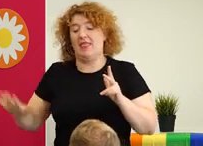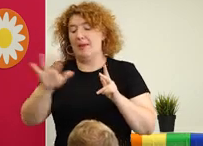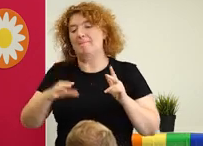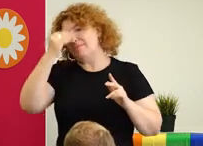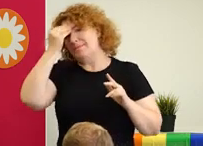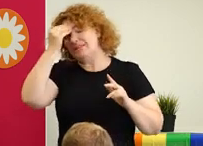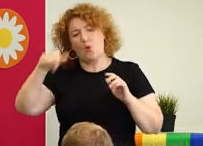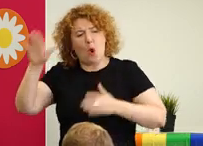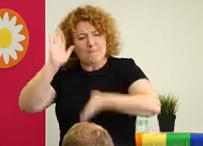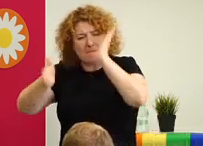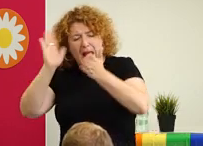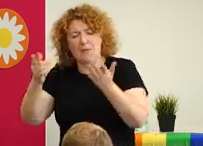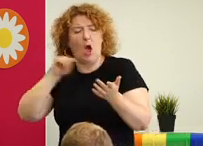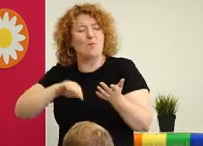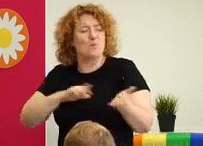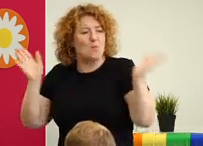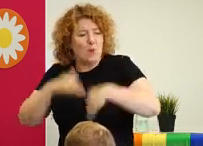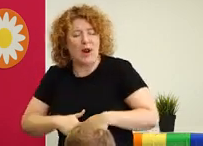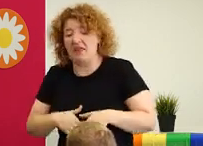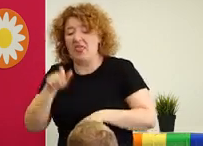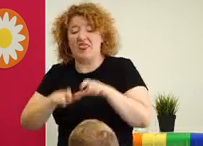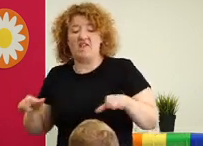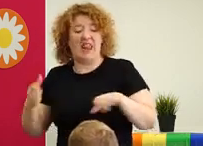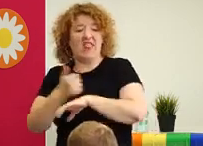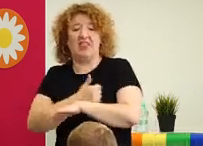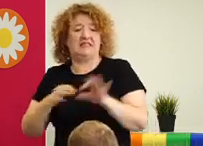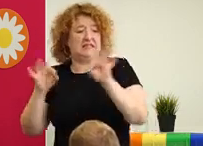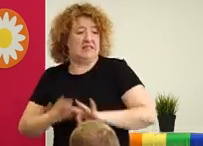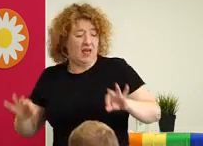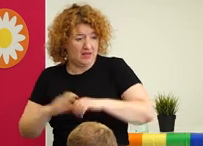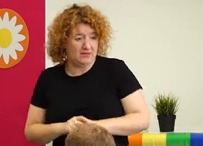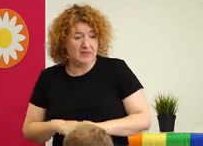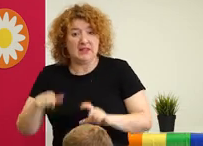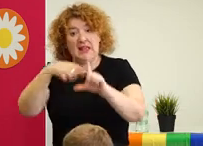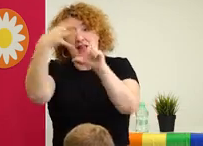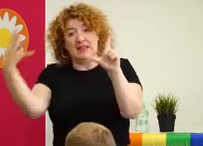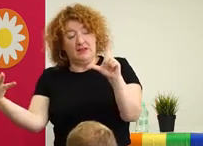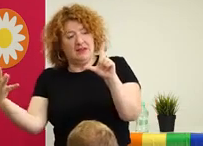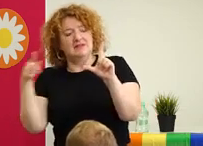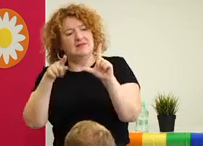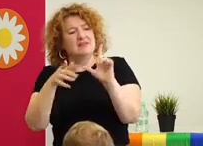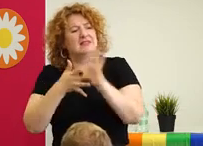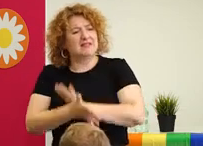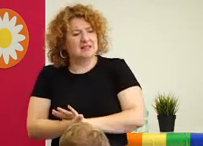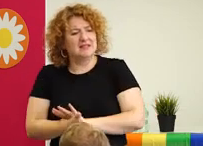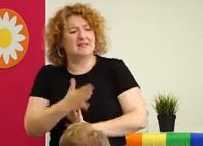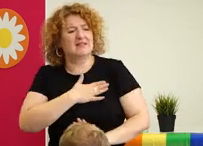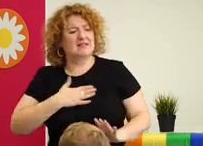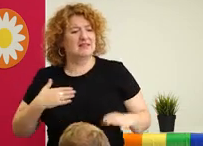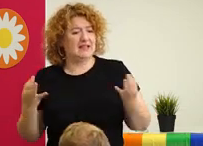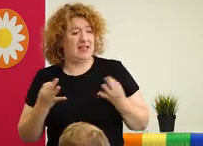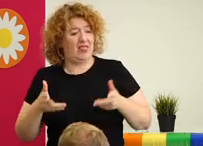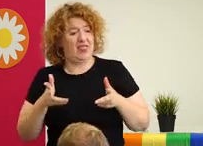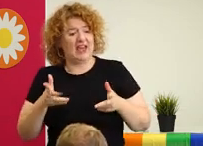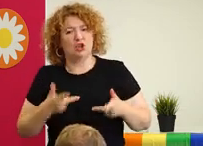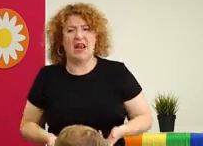considera bárbaras, inmorales y incivilizadas. Las imágenes de la bandera LGTB supuestamente pretende traer